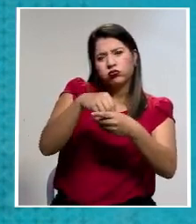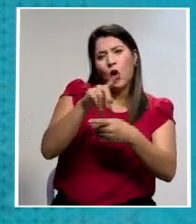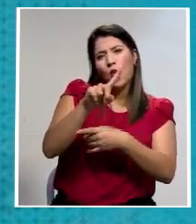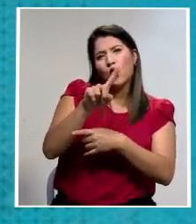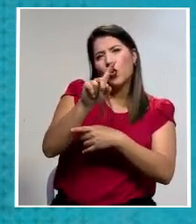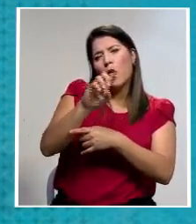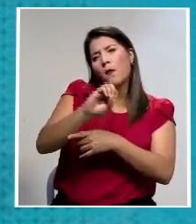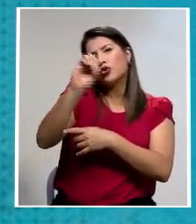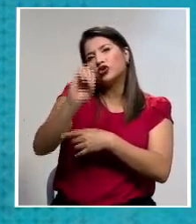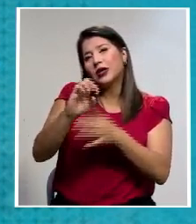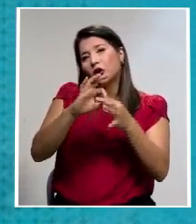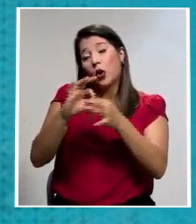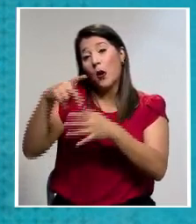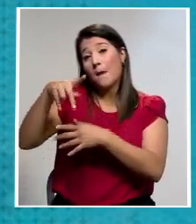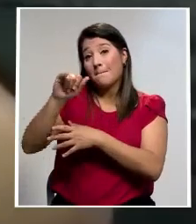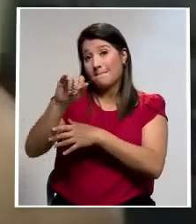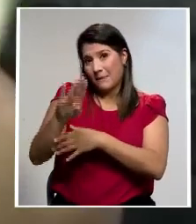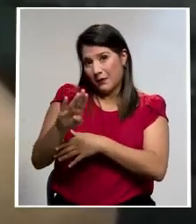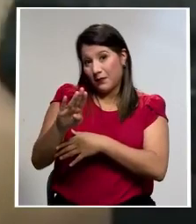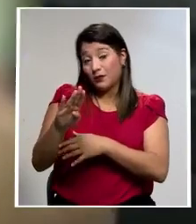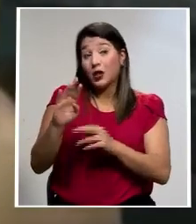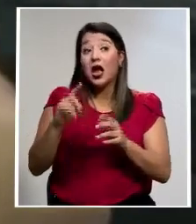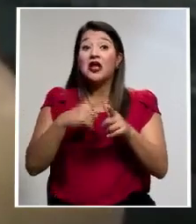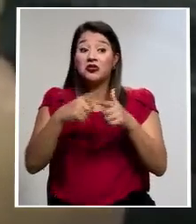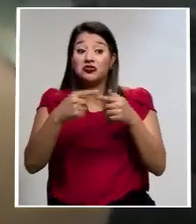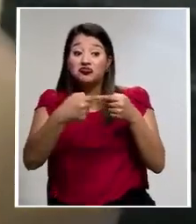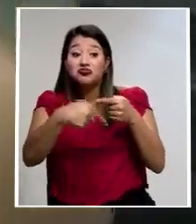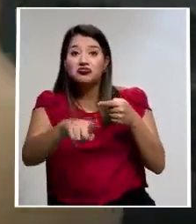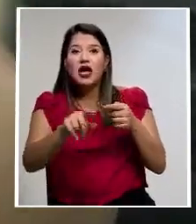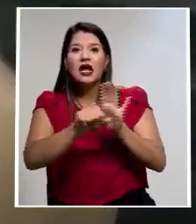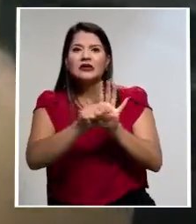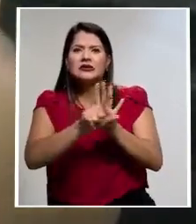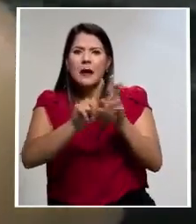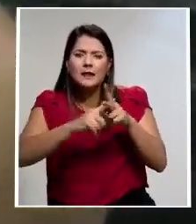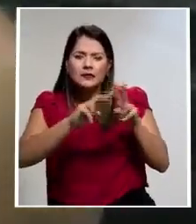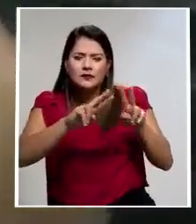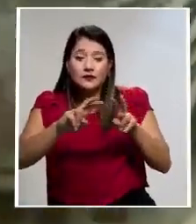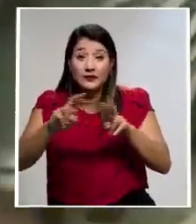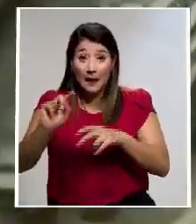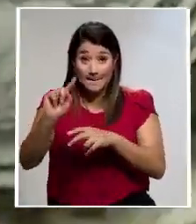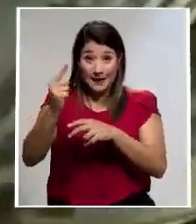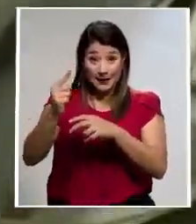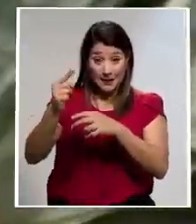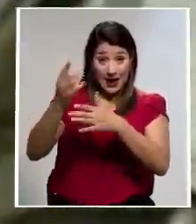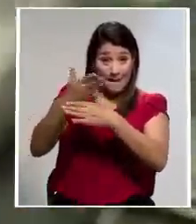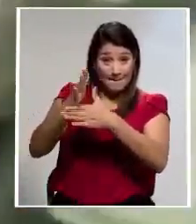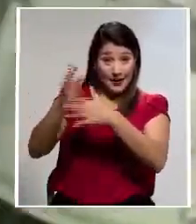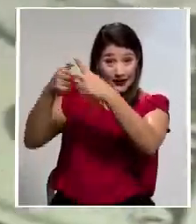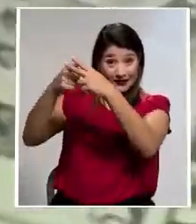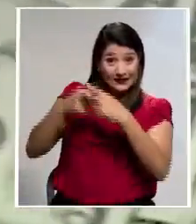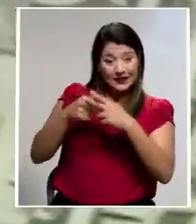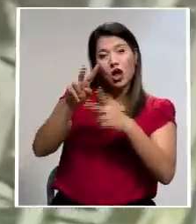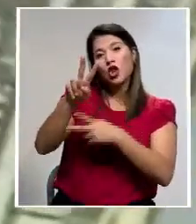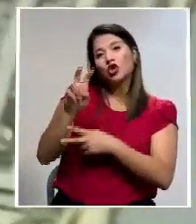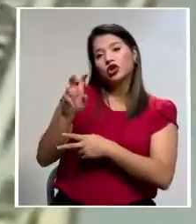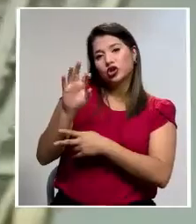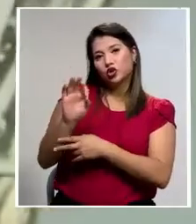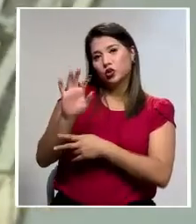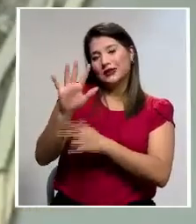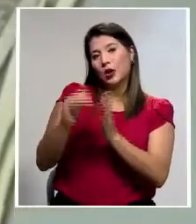Asamblea también conozca estos otros proyectos. Este primer tracto del crédito será de 295 millones de dólares, y